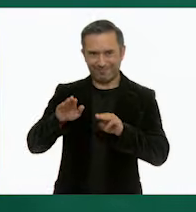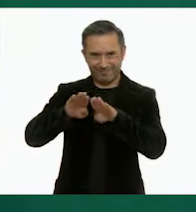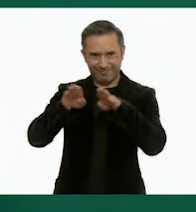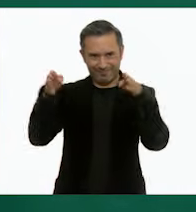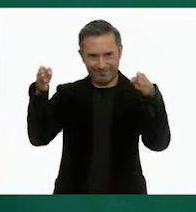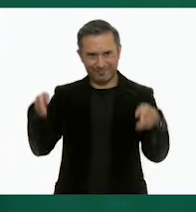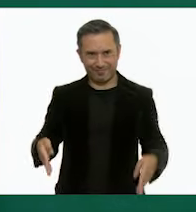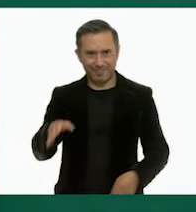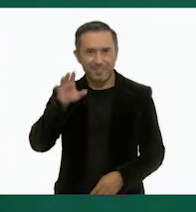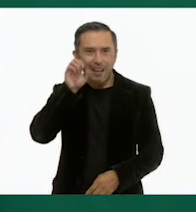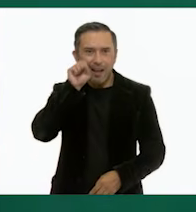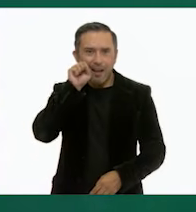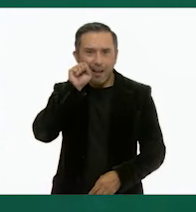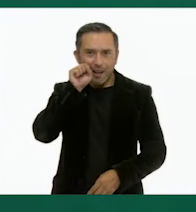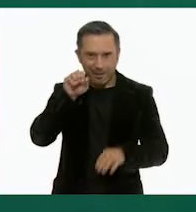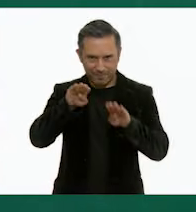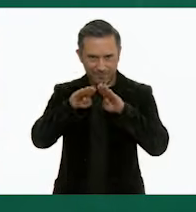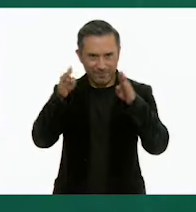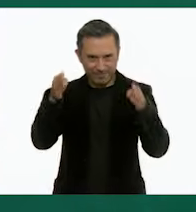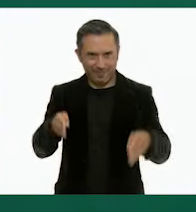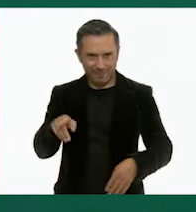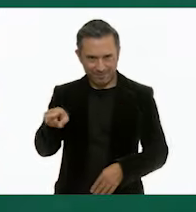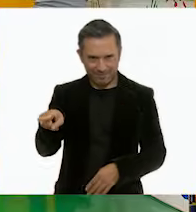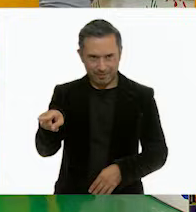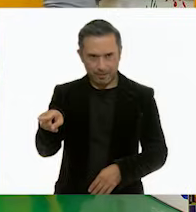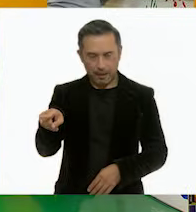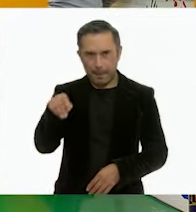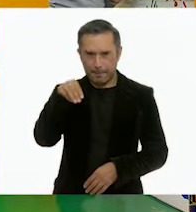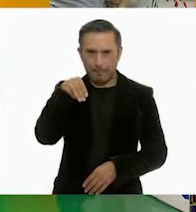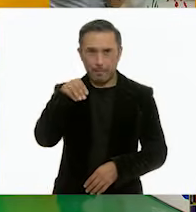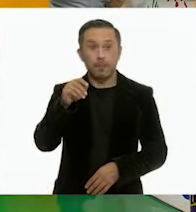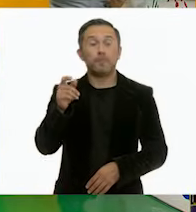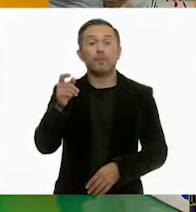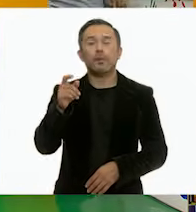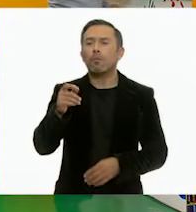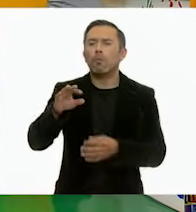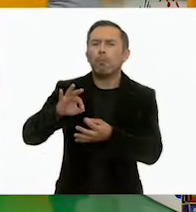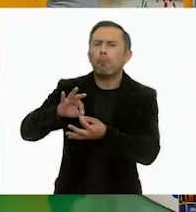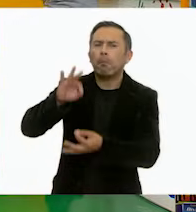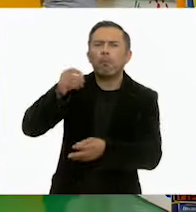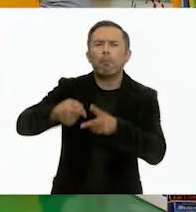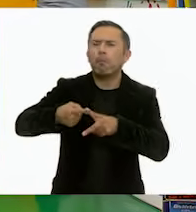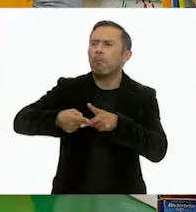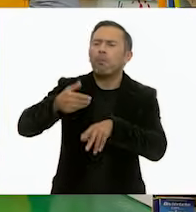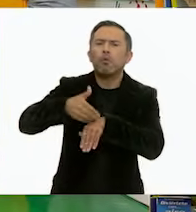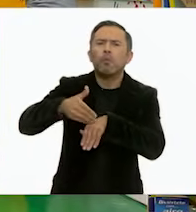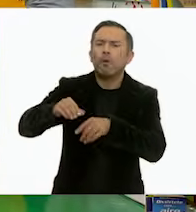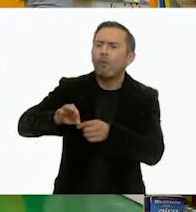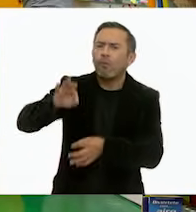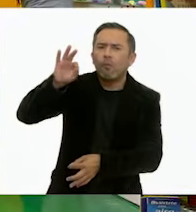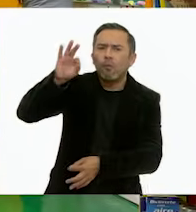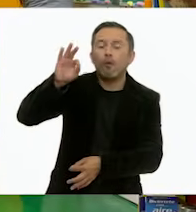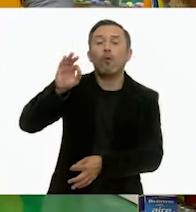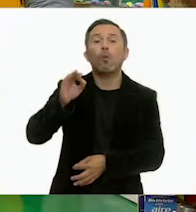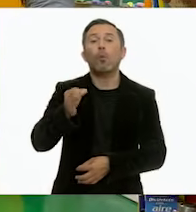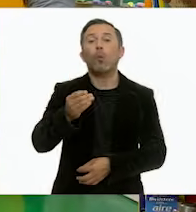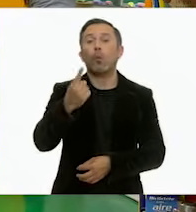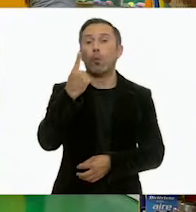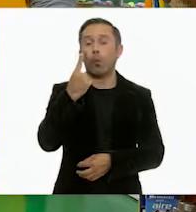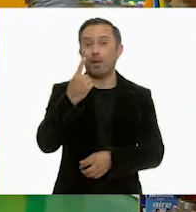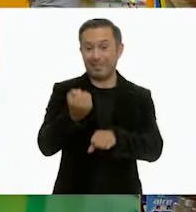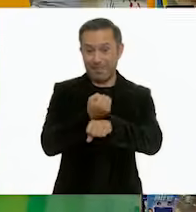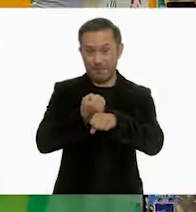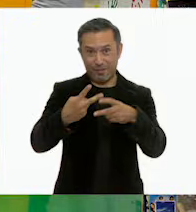naranja, vamos a ponerle una N, mide, ¿cuánto, Alexia? 1 agujeta y media. 1